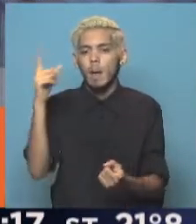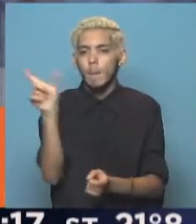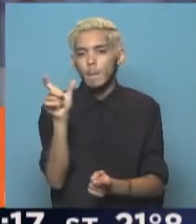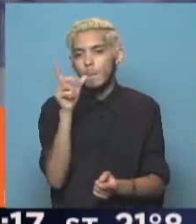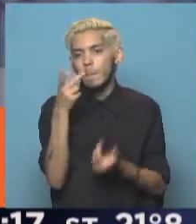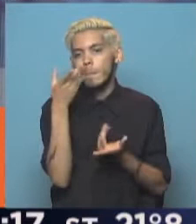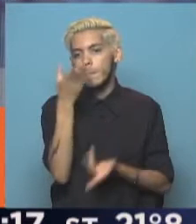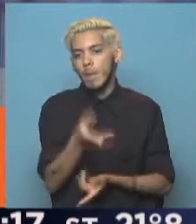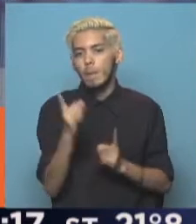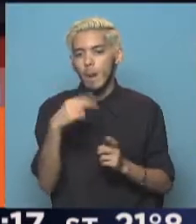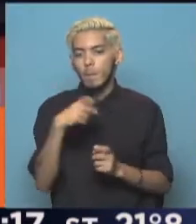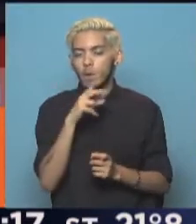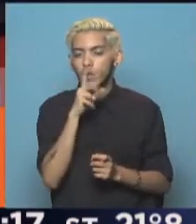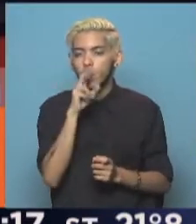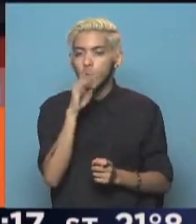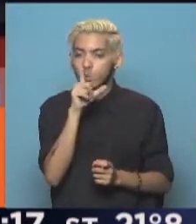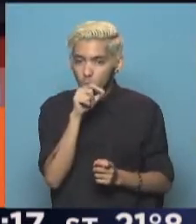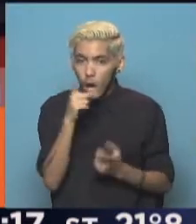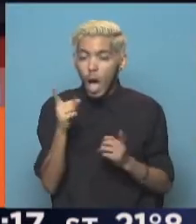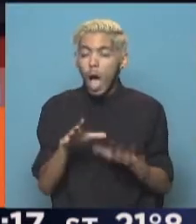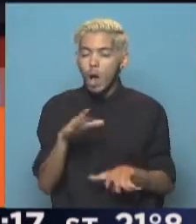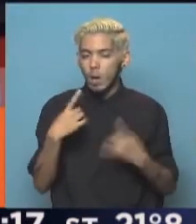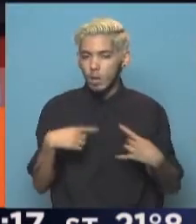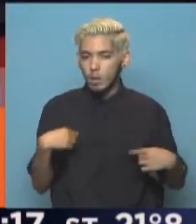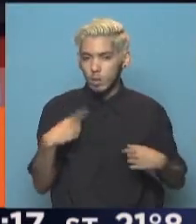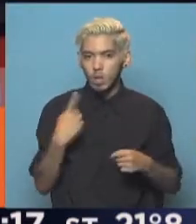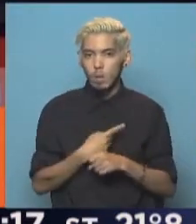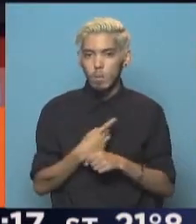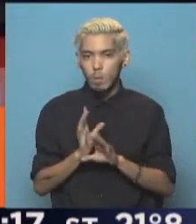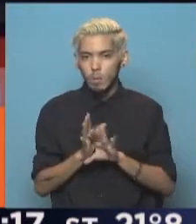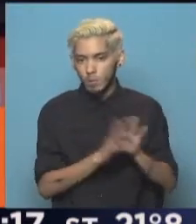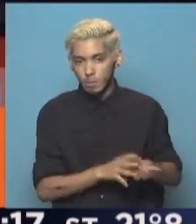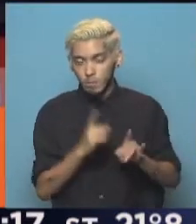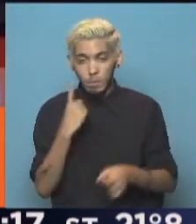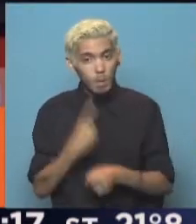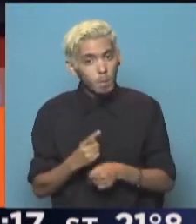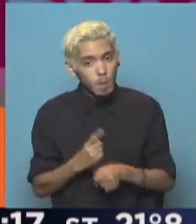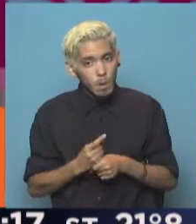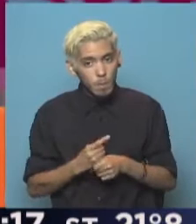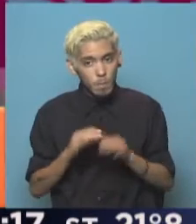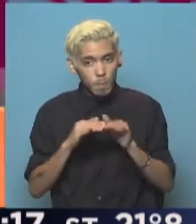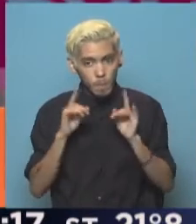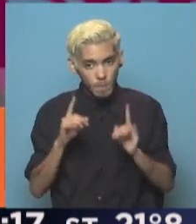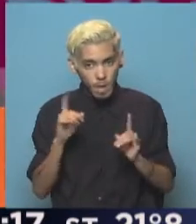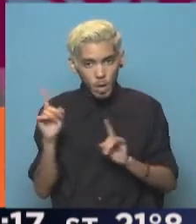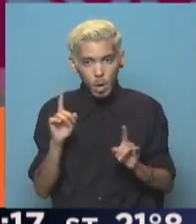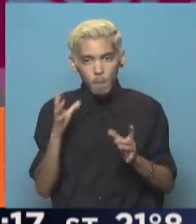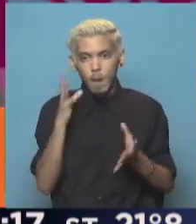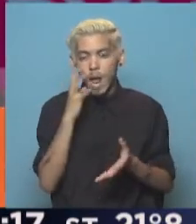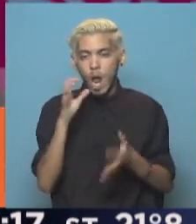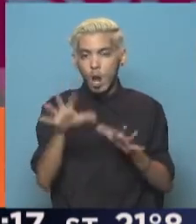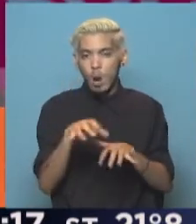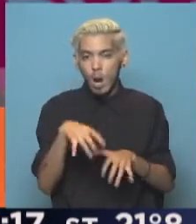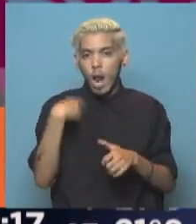monotributistas bueno acá algunas exclusiones que no podemos dejar de mencionar en principio esta línea no es para el sector agropecuario